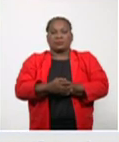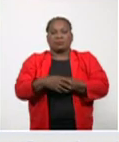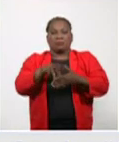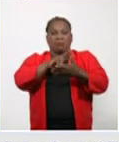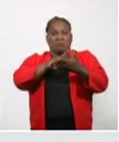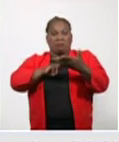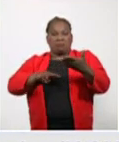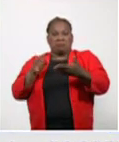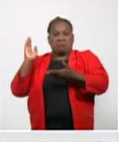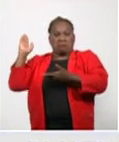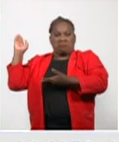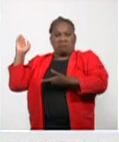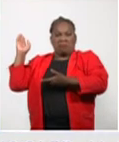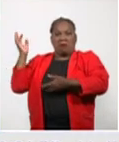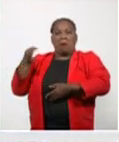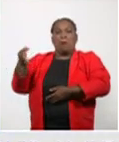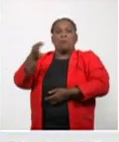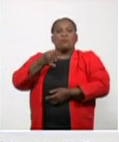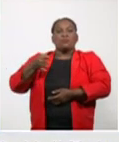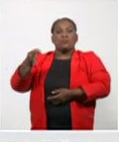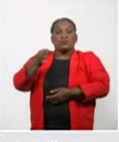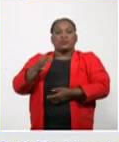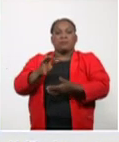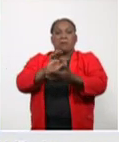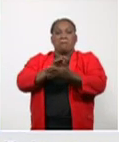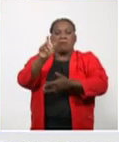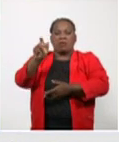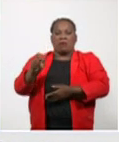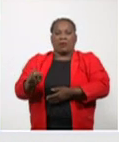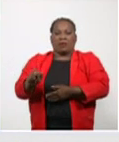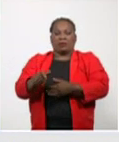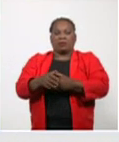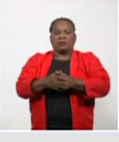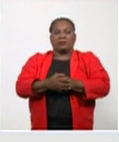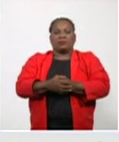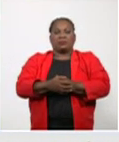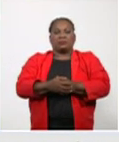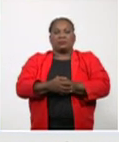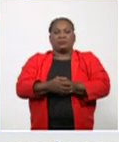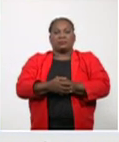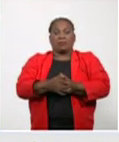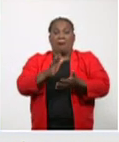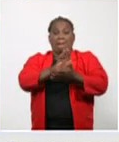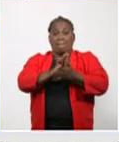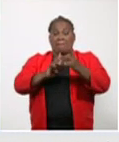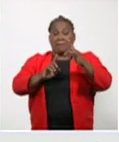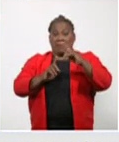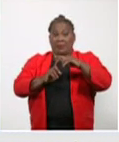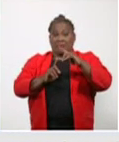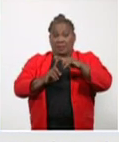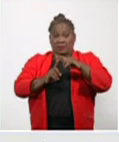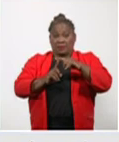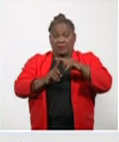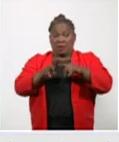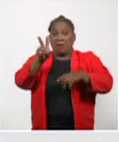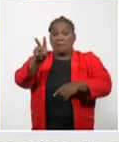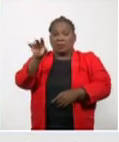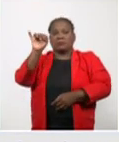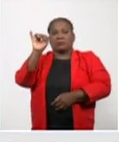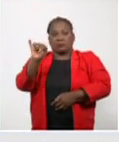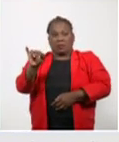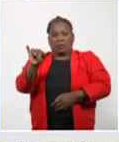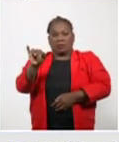de Merena del Sur 3, de Quibicán 1. En la provincia de Matanzas se diagnostican 26